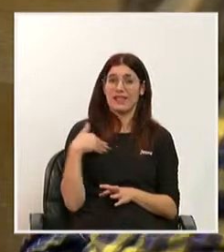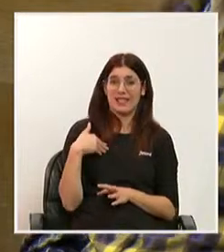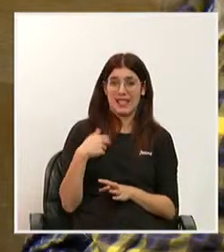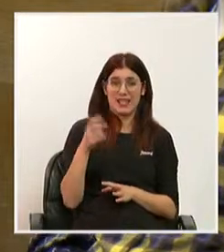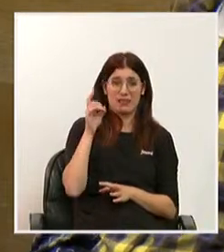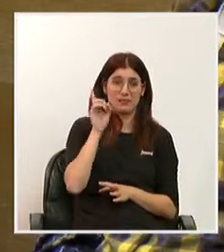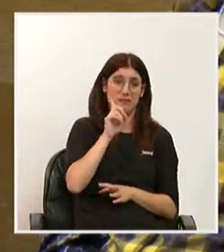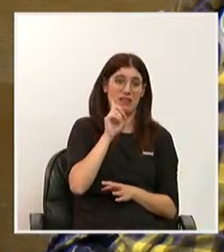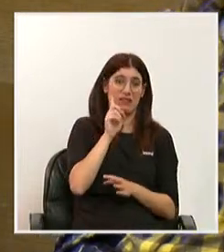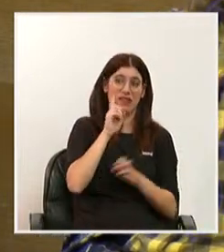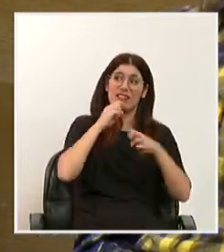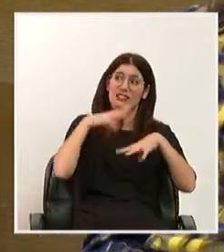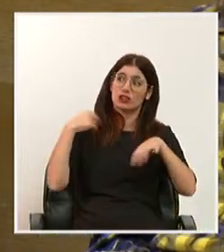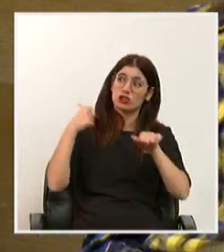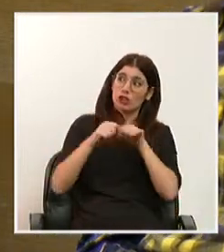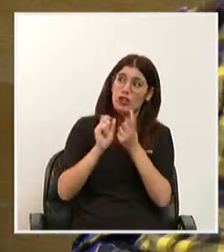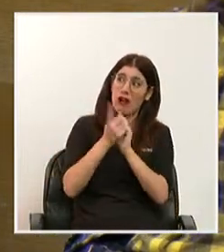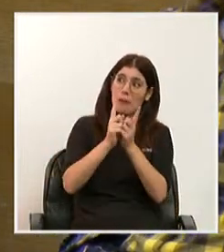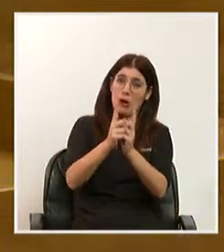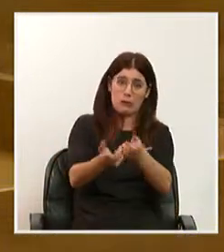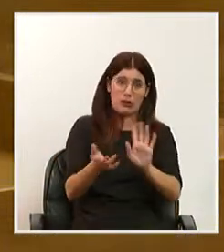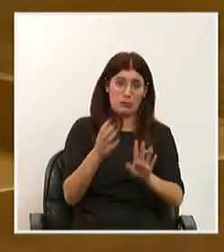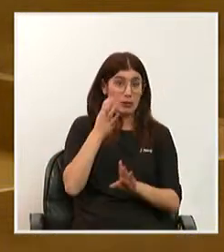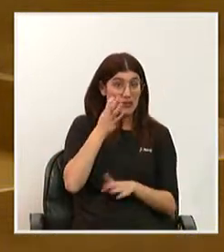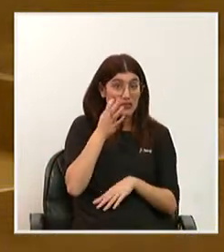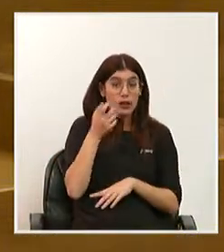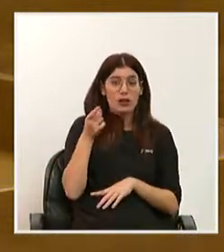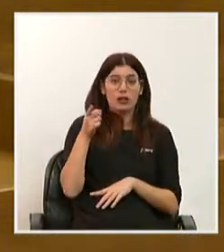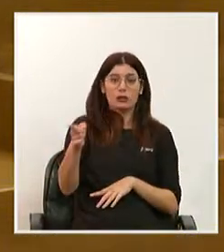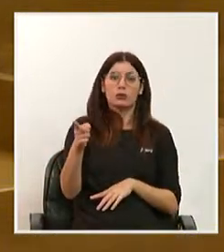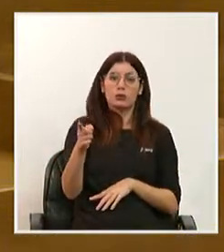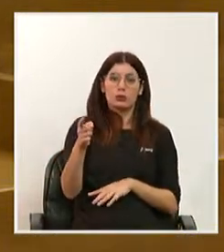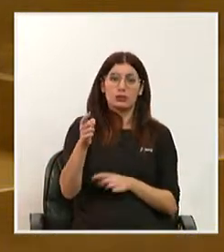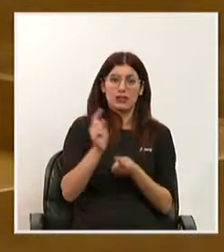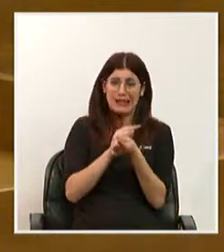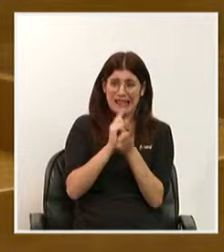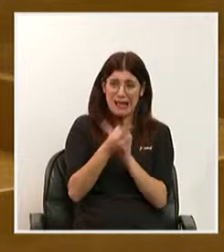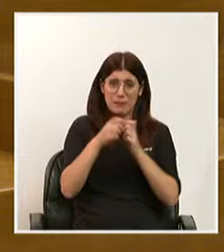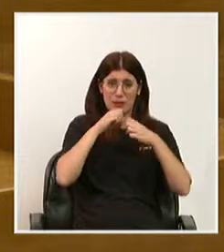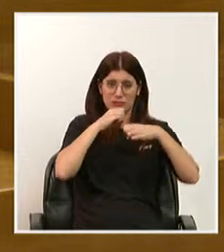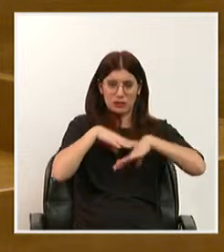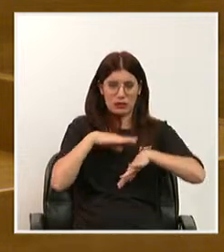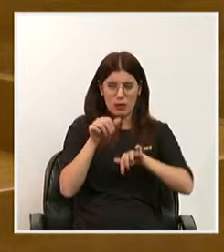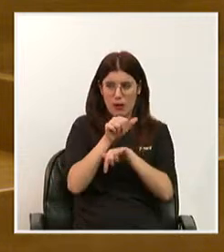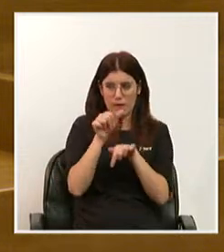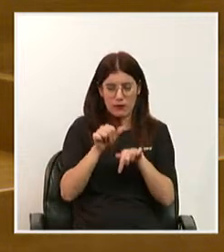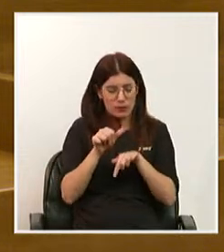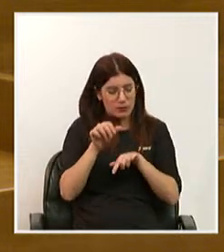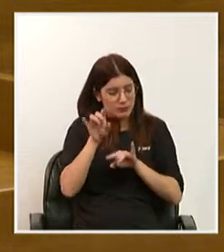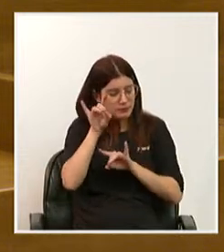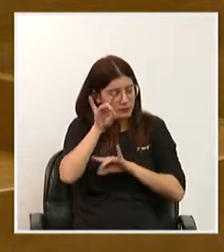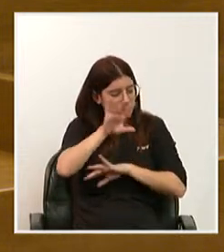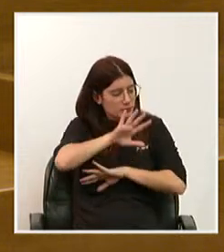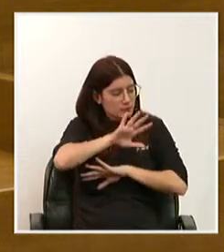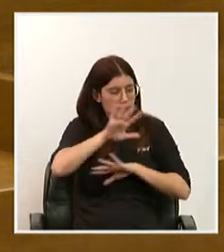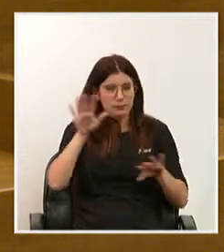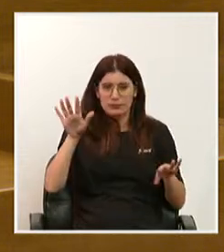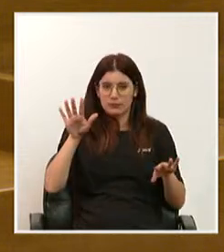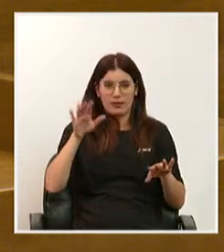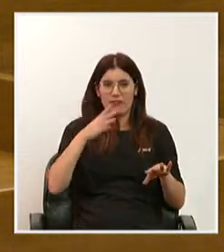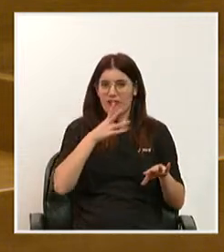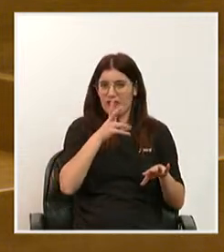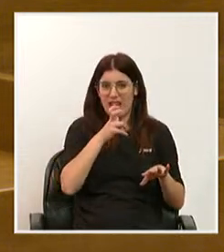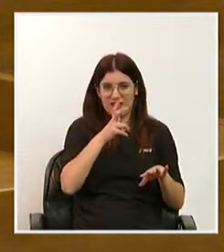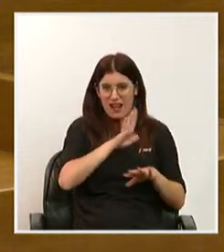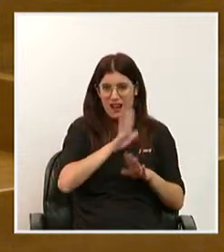historia pero lo que hace encima es reescribirla de una de una forma totalmente torticera y